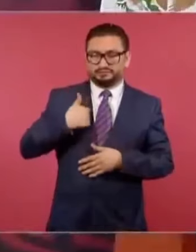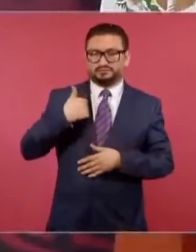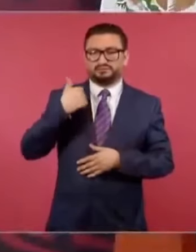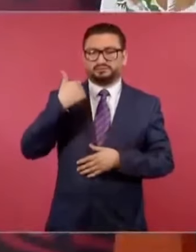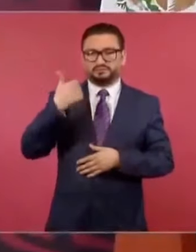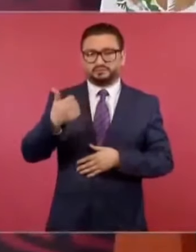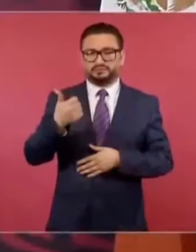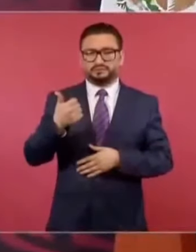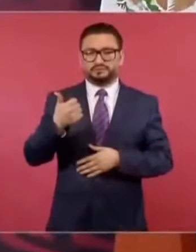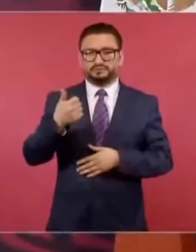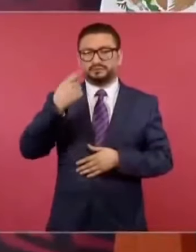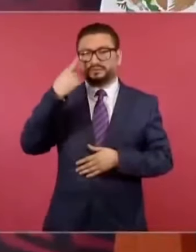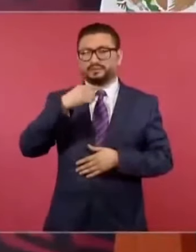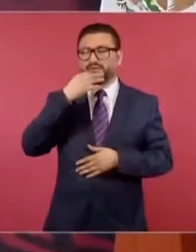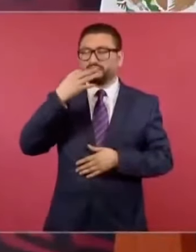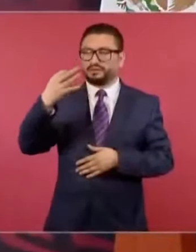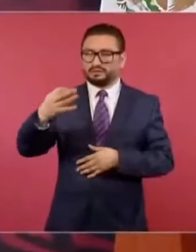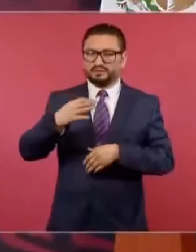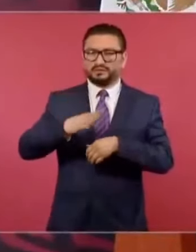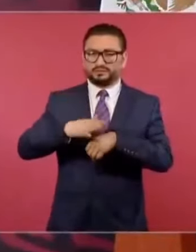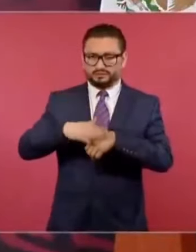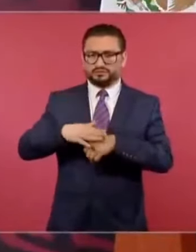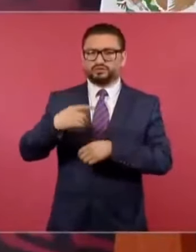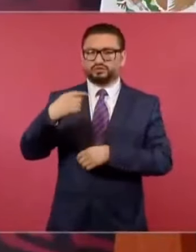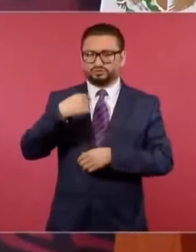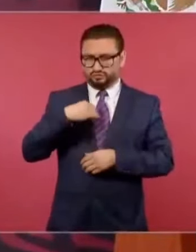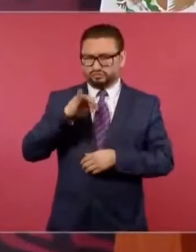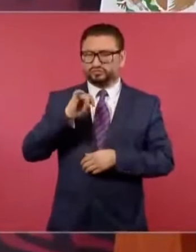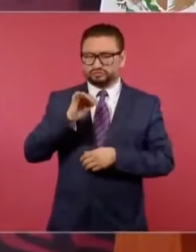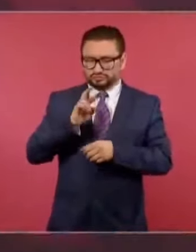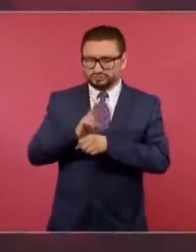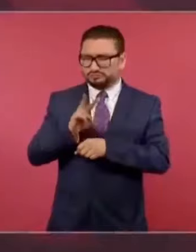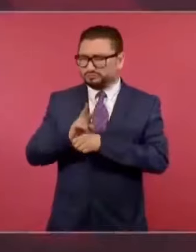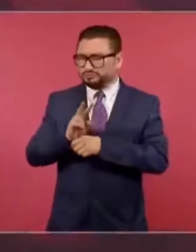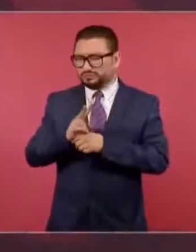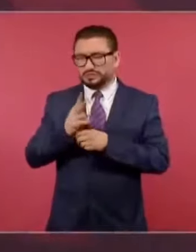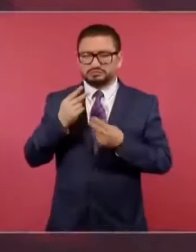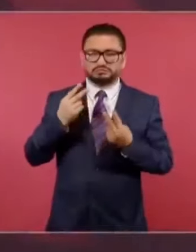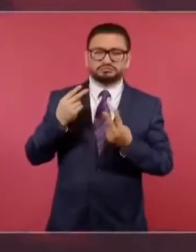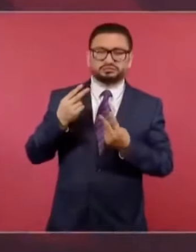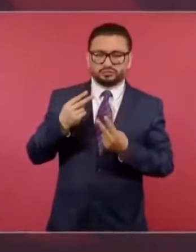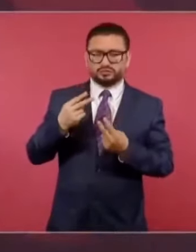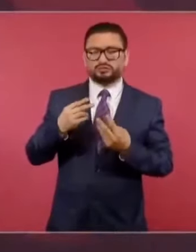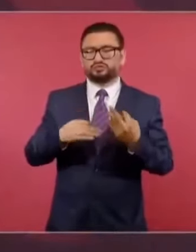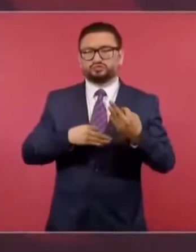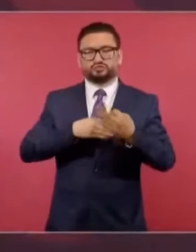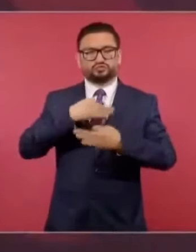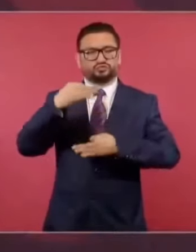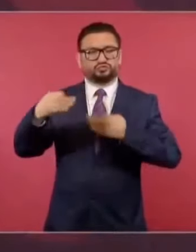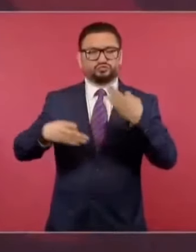aprovecho para decirles que si estoy yo pendiente y que todo